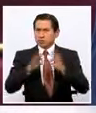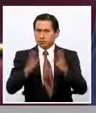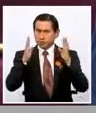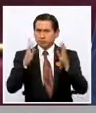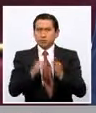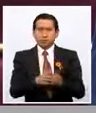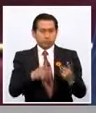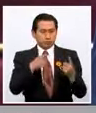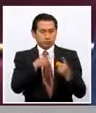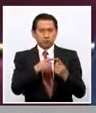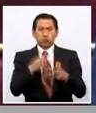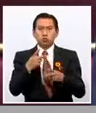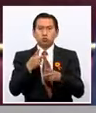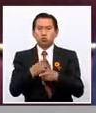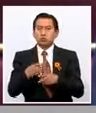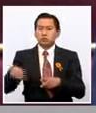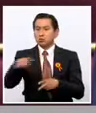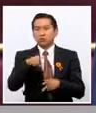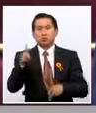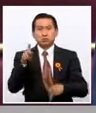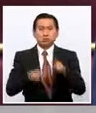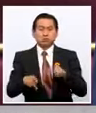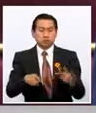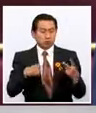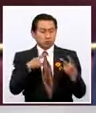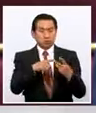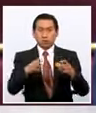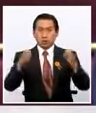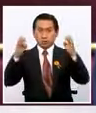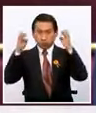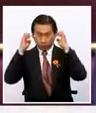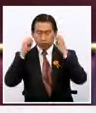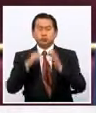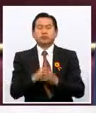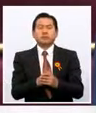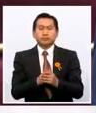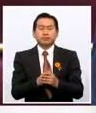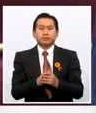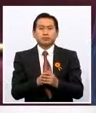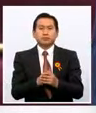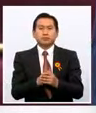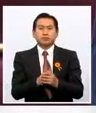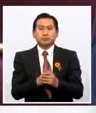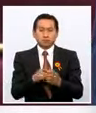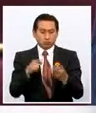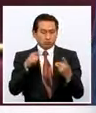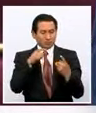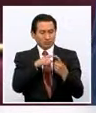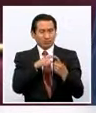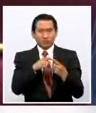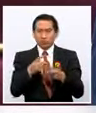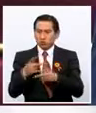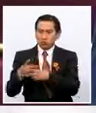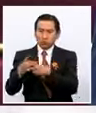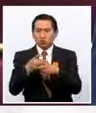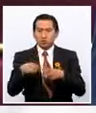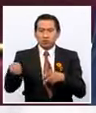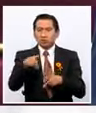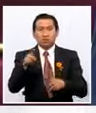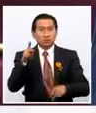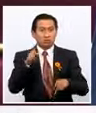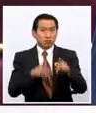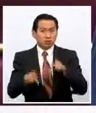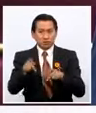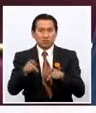seguridad ciudadana y la educación la lucha contra la seguridad ciudadana en esta pandemia ha sido